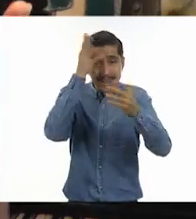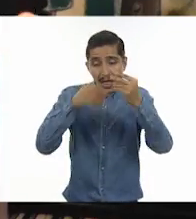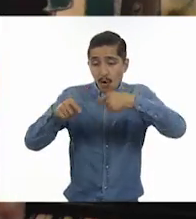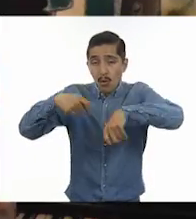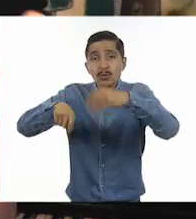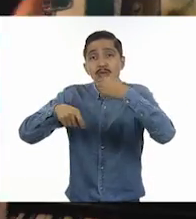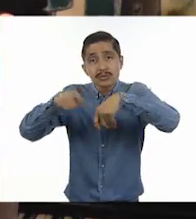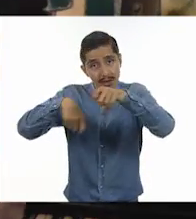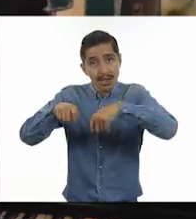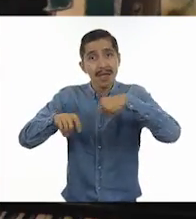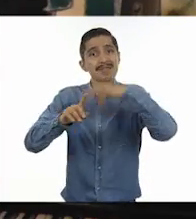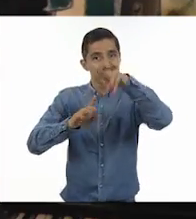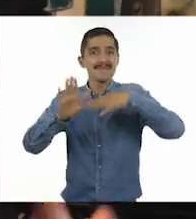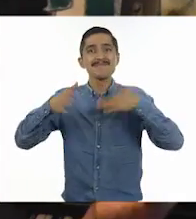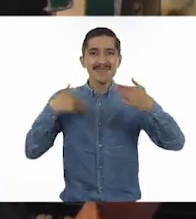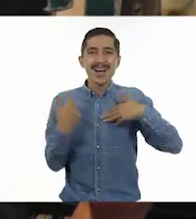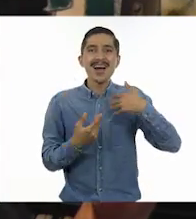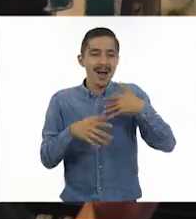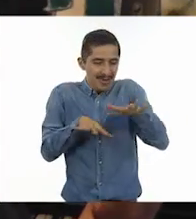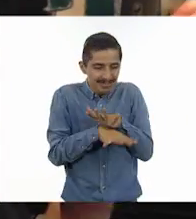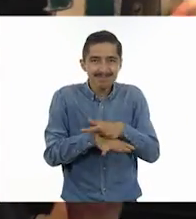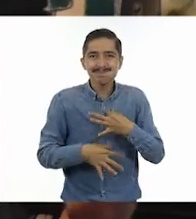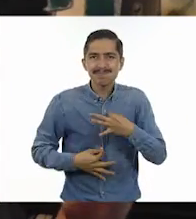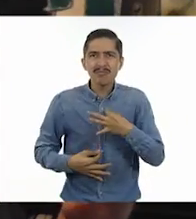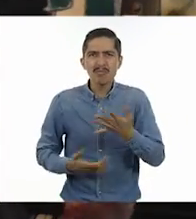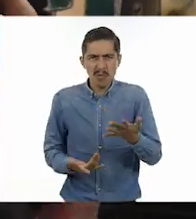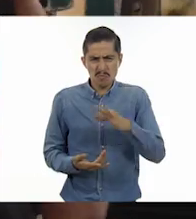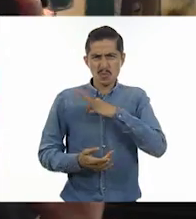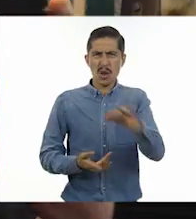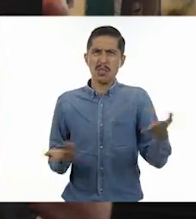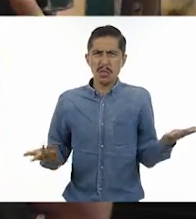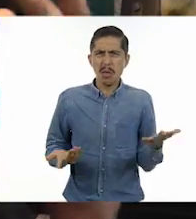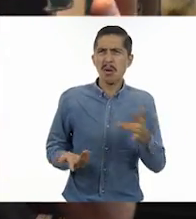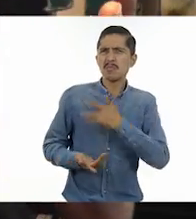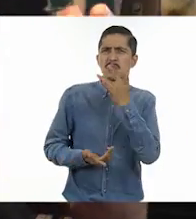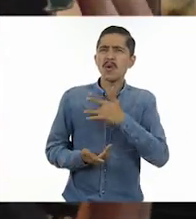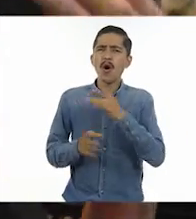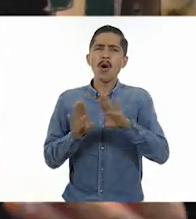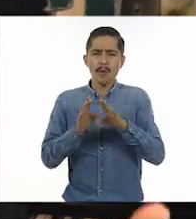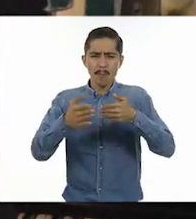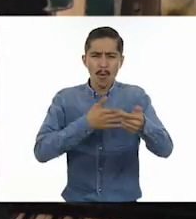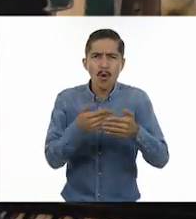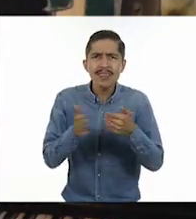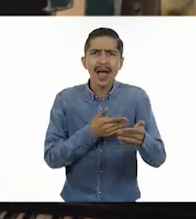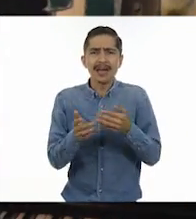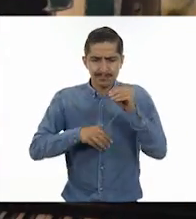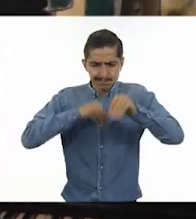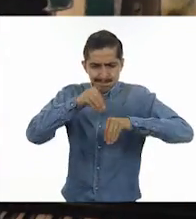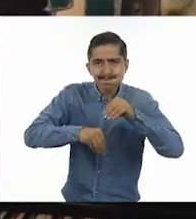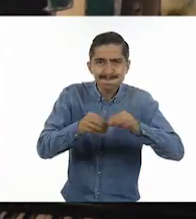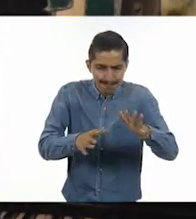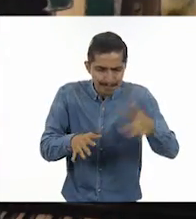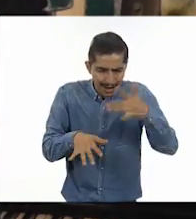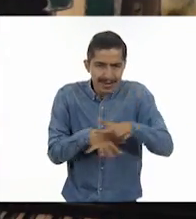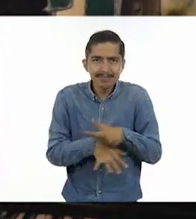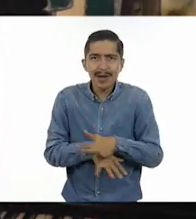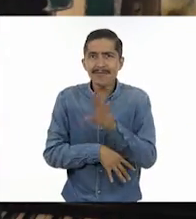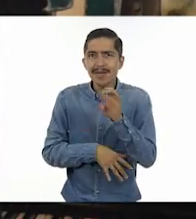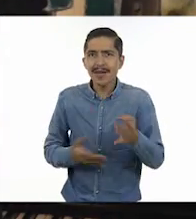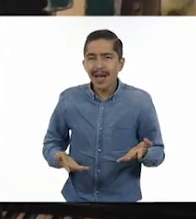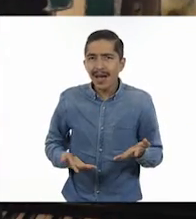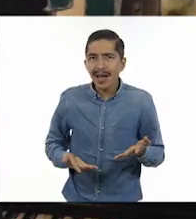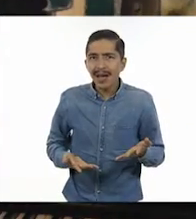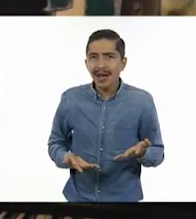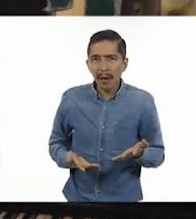y me divertí mucho vistiéndolo. ¿Qué acaso un papá no puede tener sentido de la moda y de la combinación a la